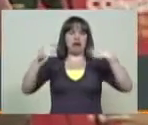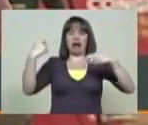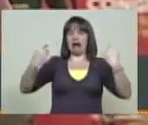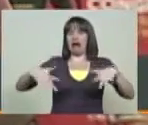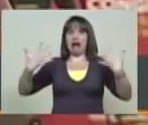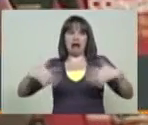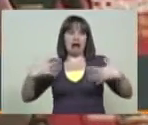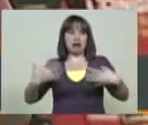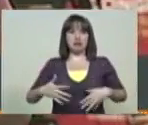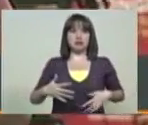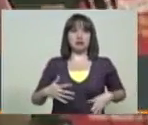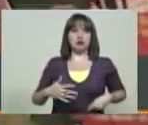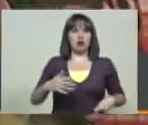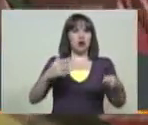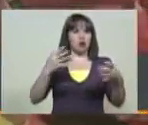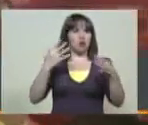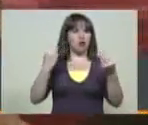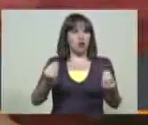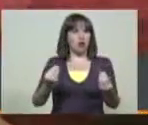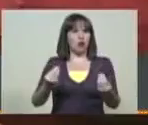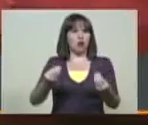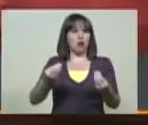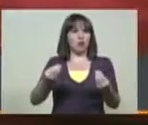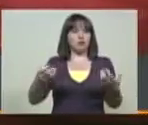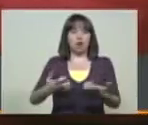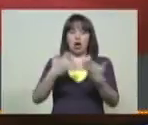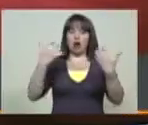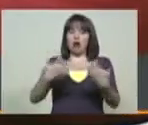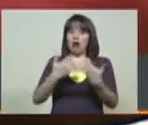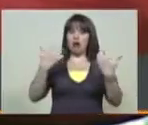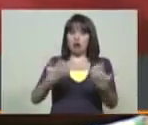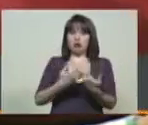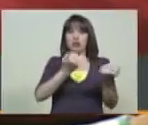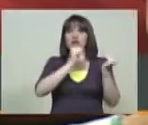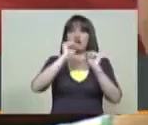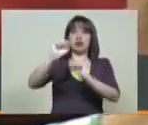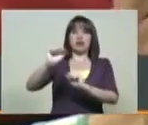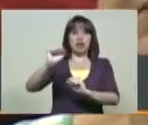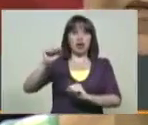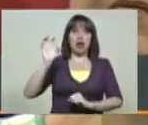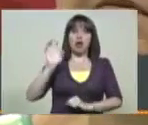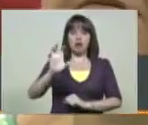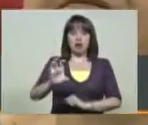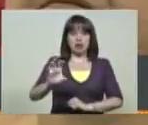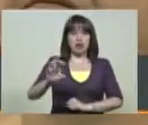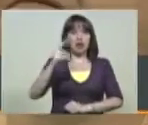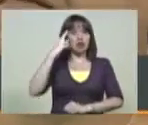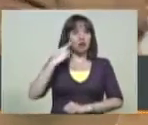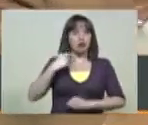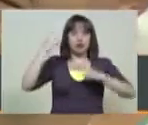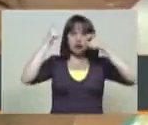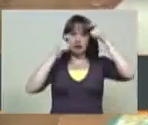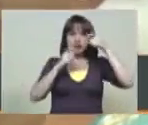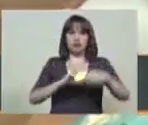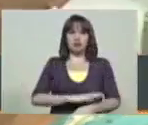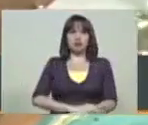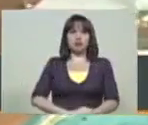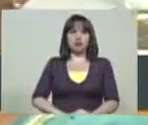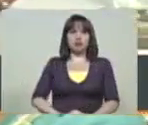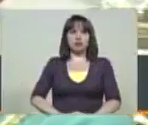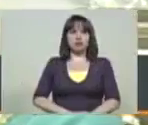lucha por las defensas de la independencia y la soberanía de la patria de simón bolívar y de hugo chávez por una venezuela